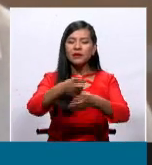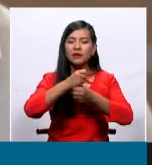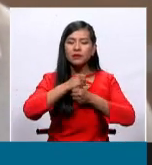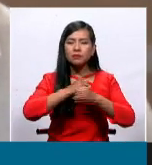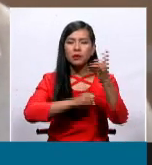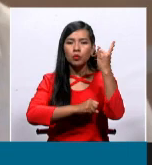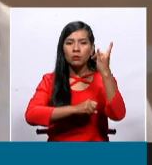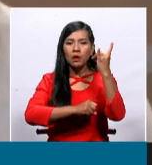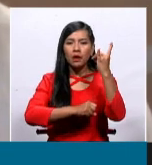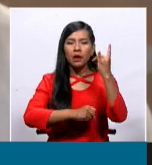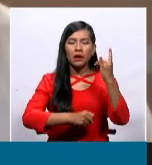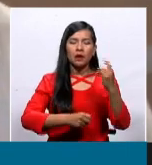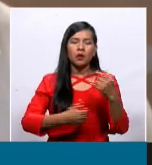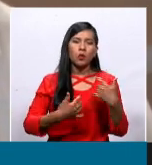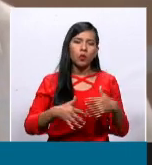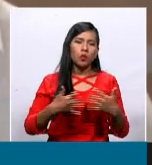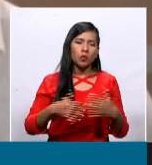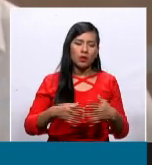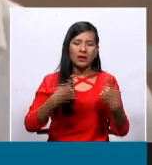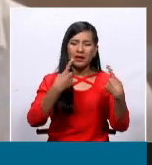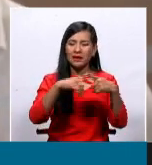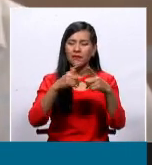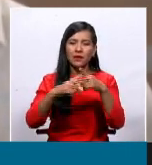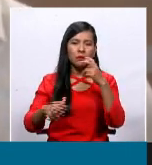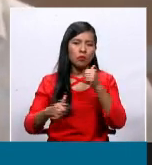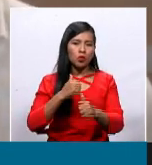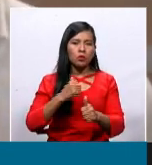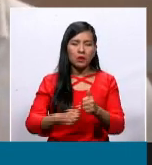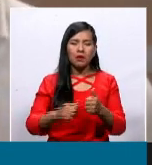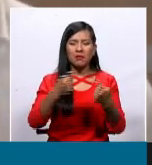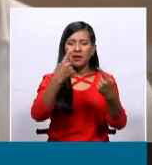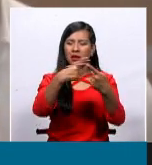una crisis multidimensional, ¿no? Es decir,